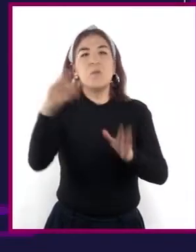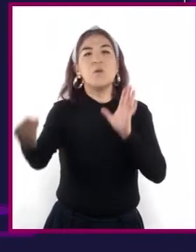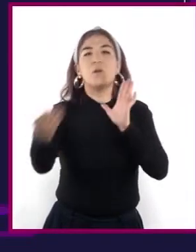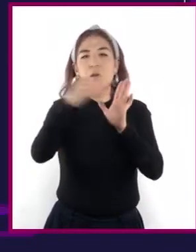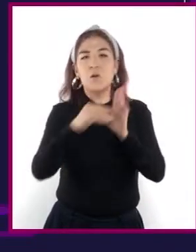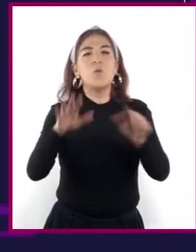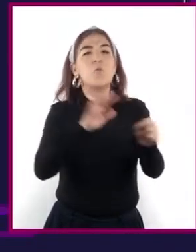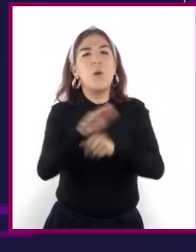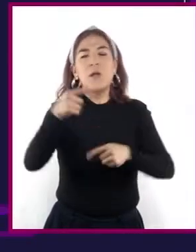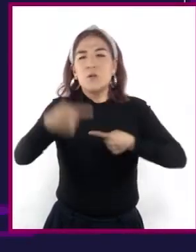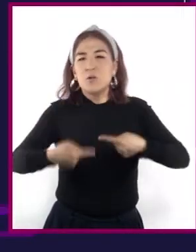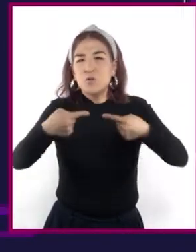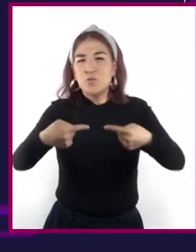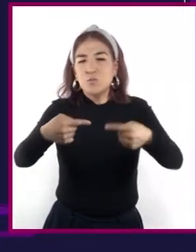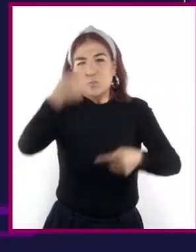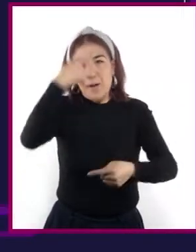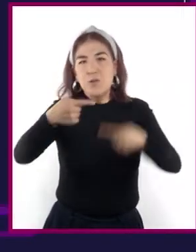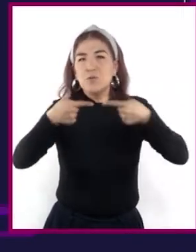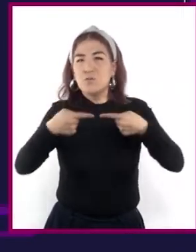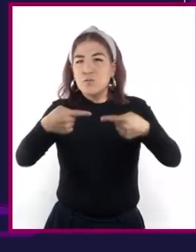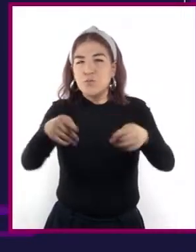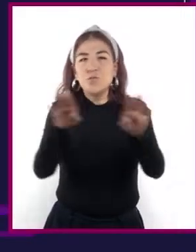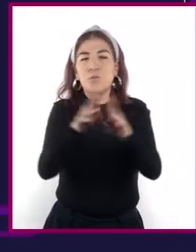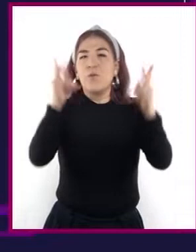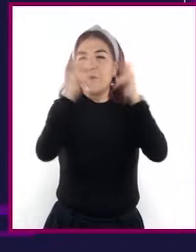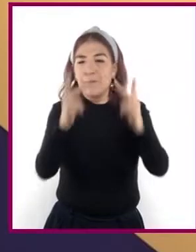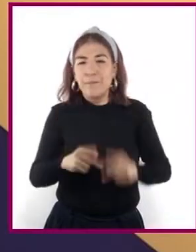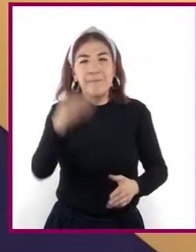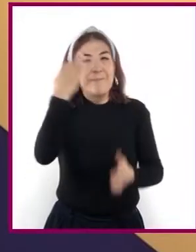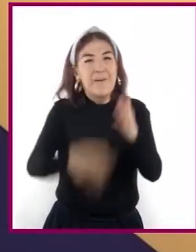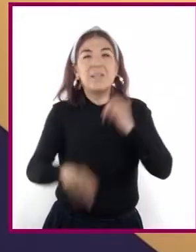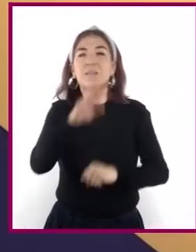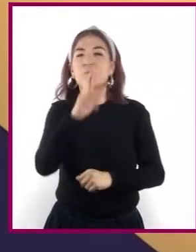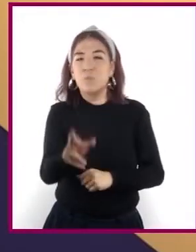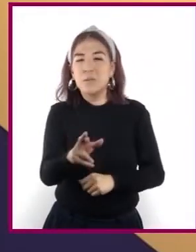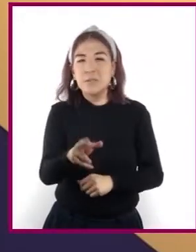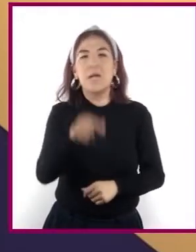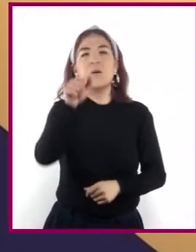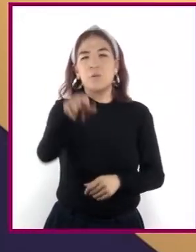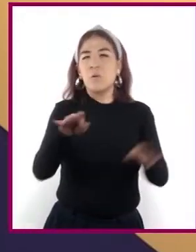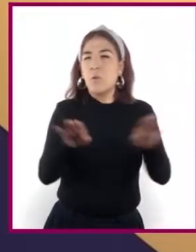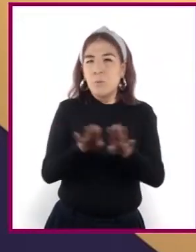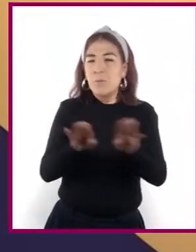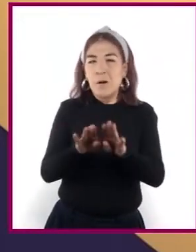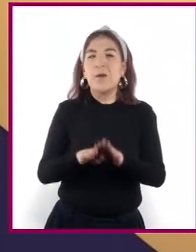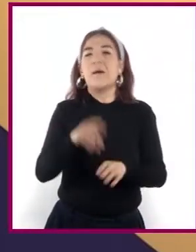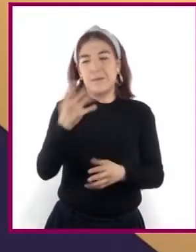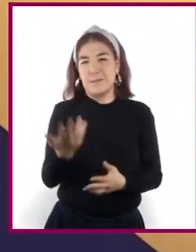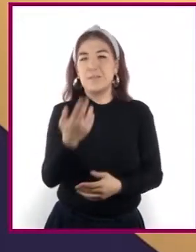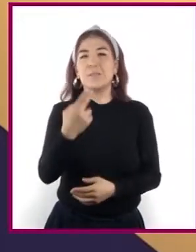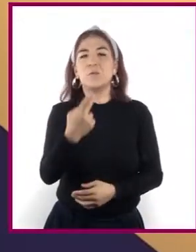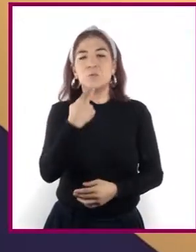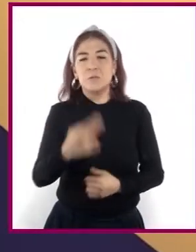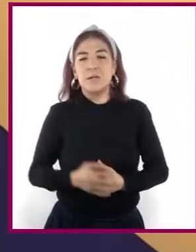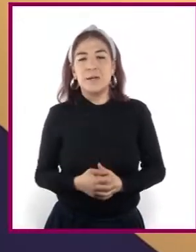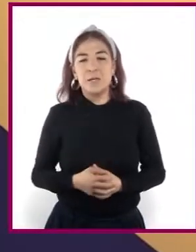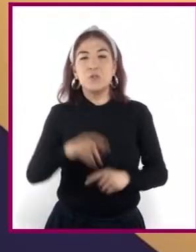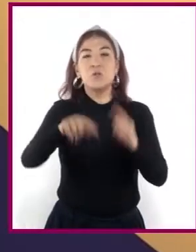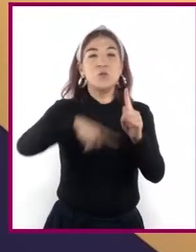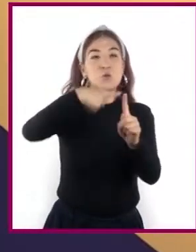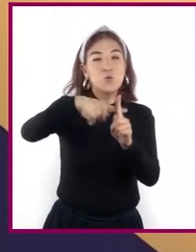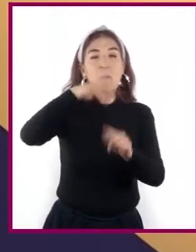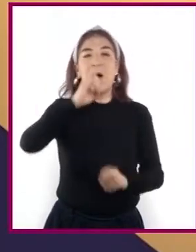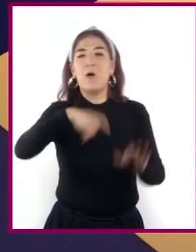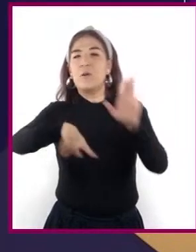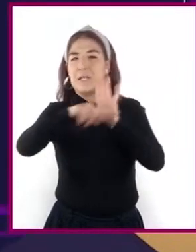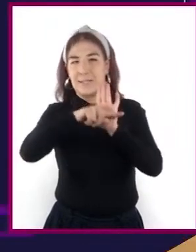procedimiento seguirían para completar las distancias faltantes? Una manera es emplear un método aditivo o